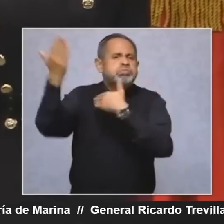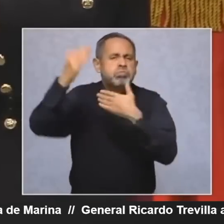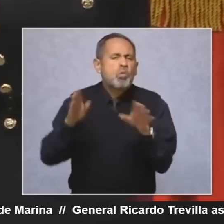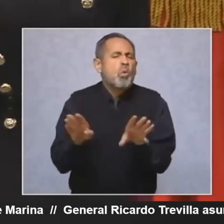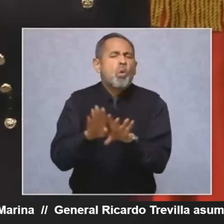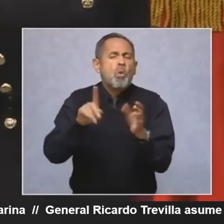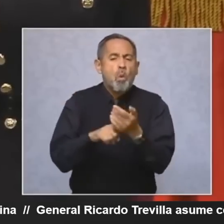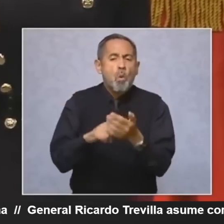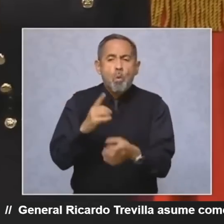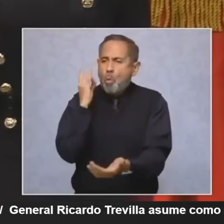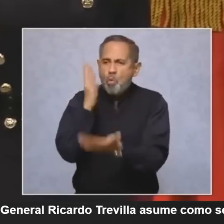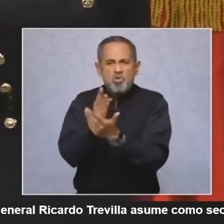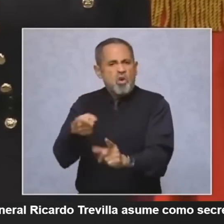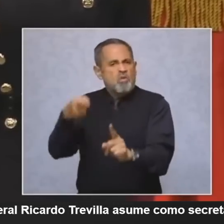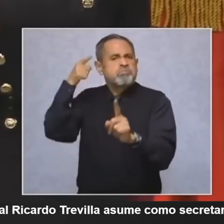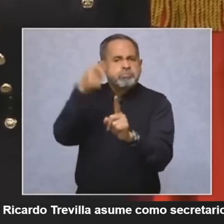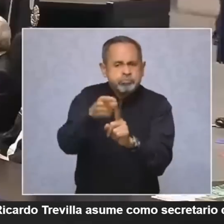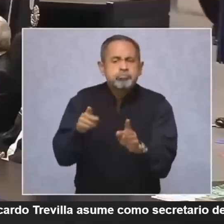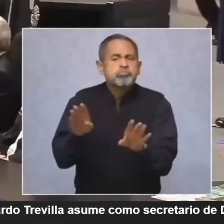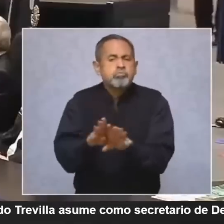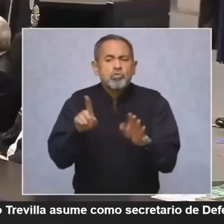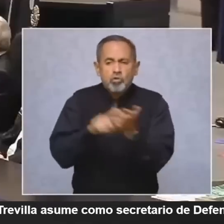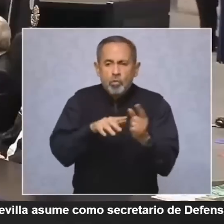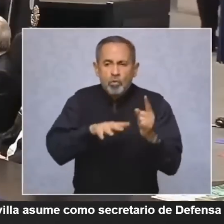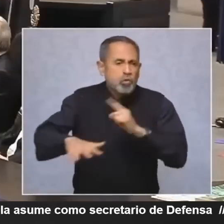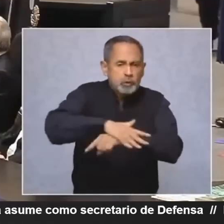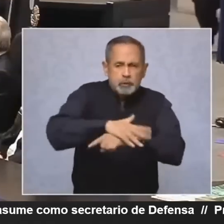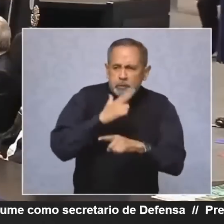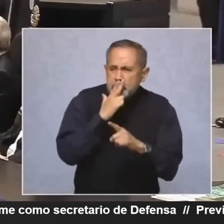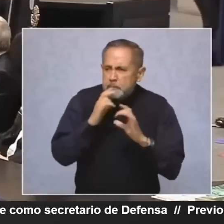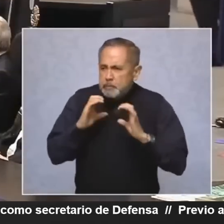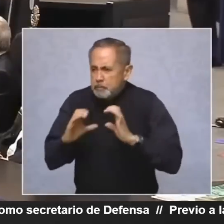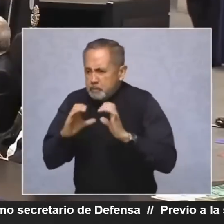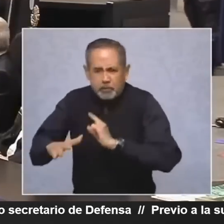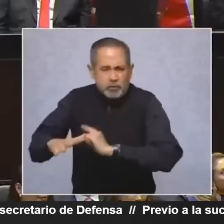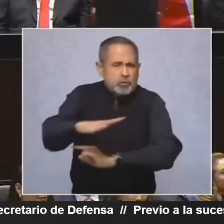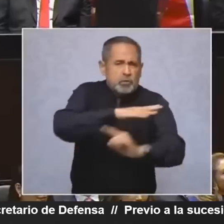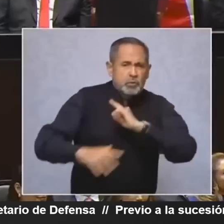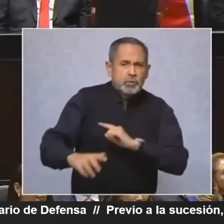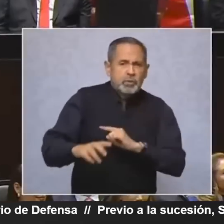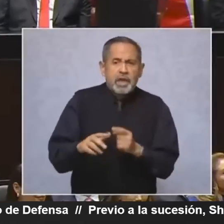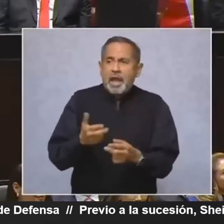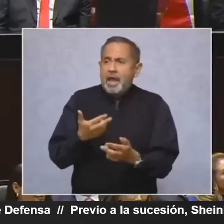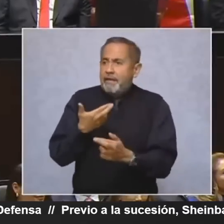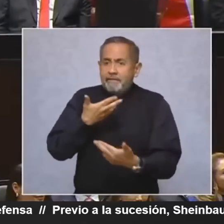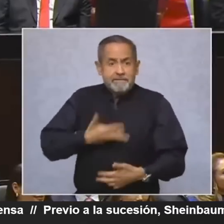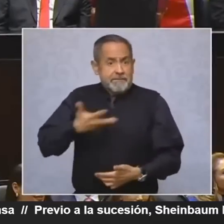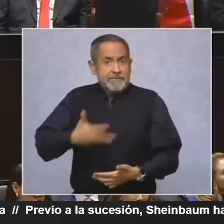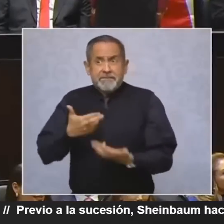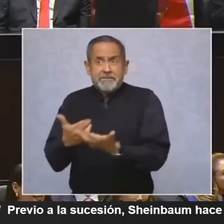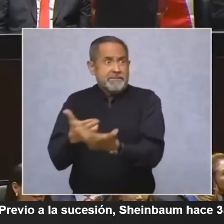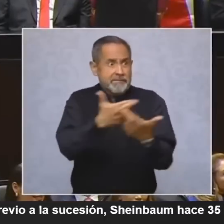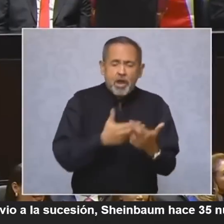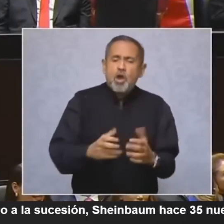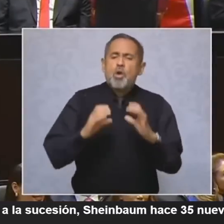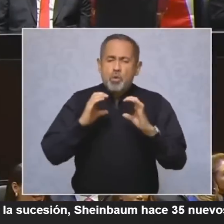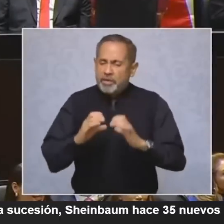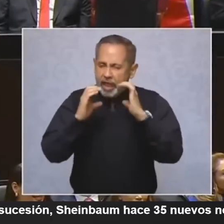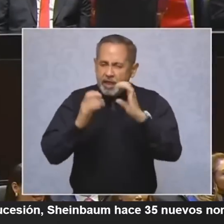pueden fortalecerse con el cuidado del medio ambiente y los recursos naturales. 7.